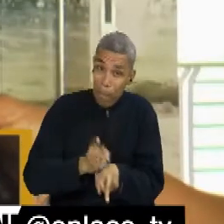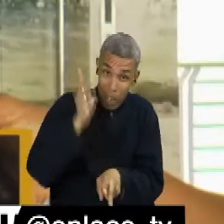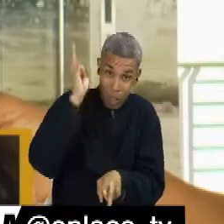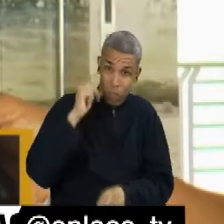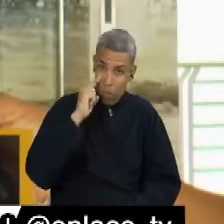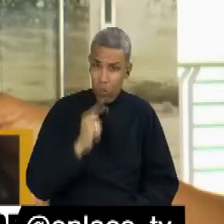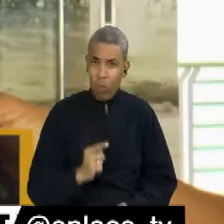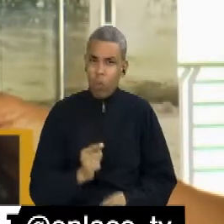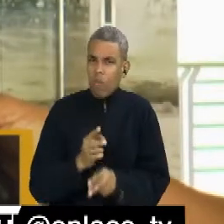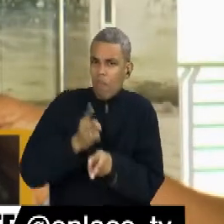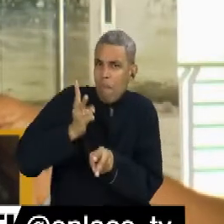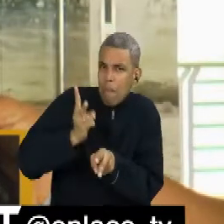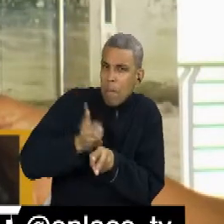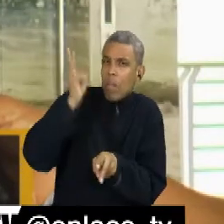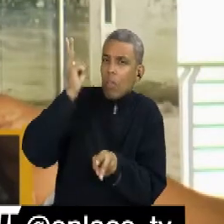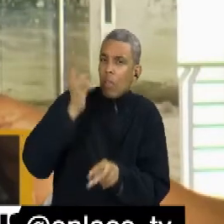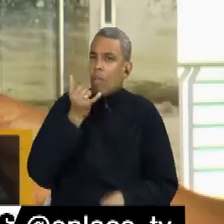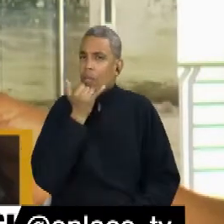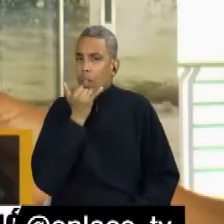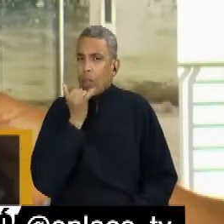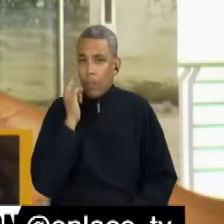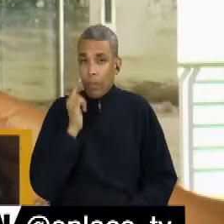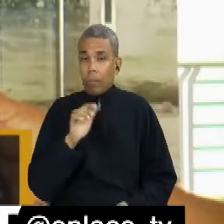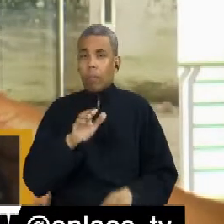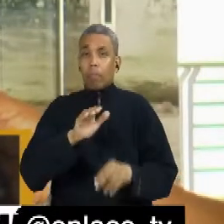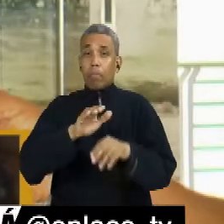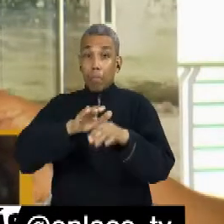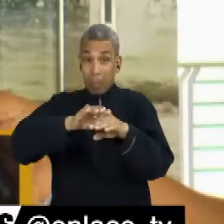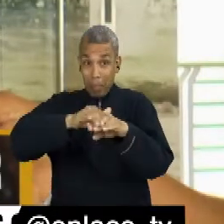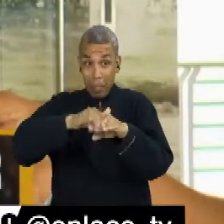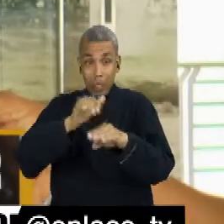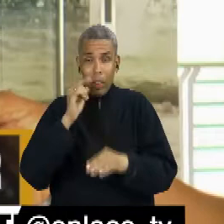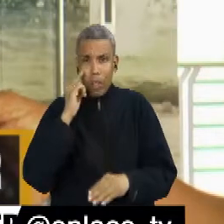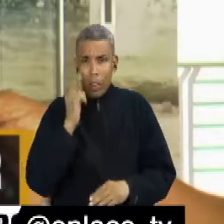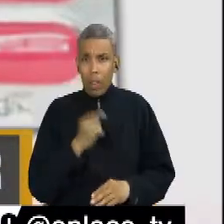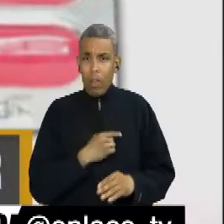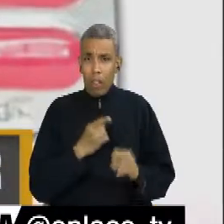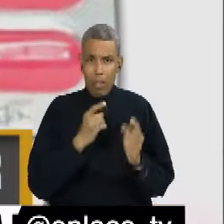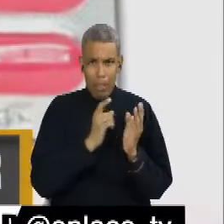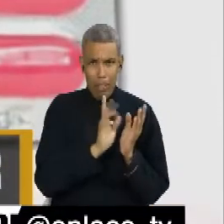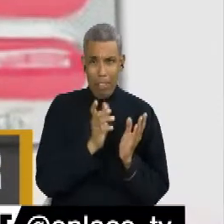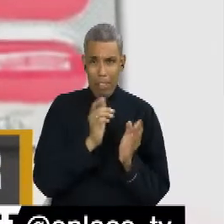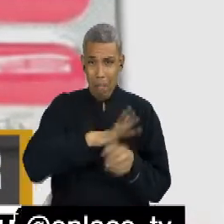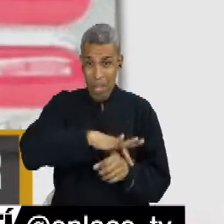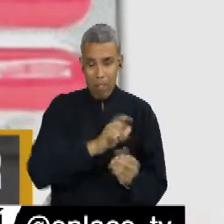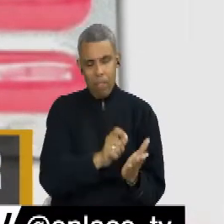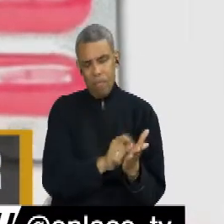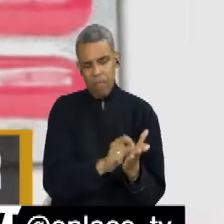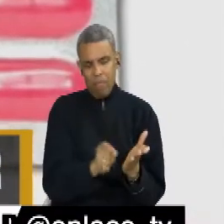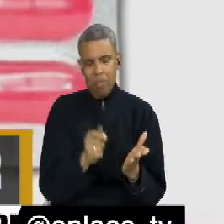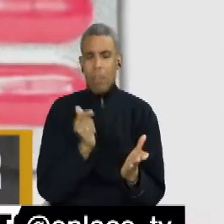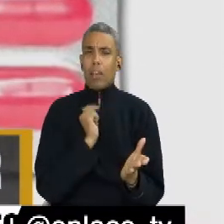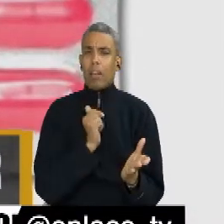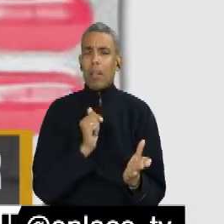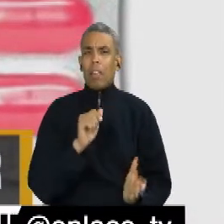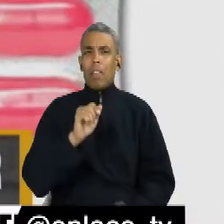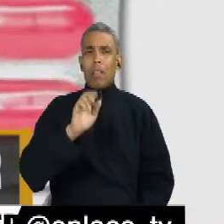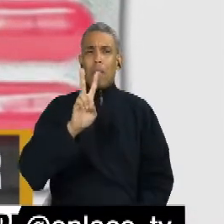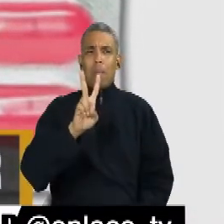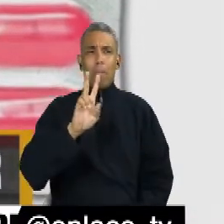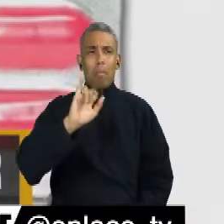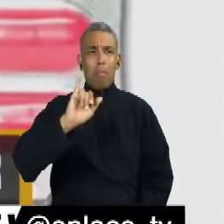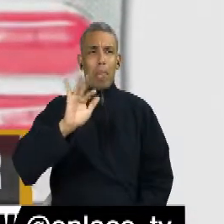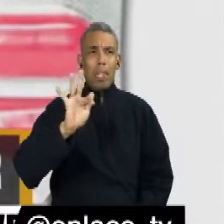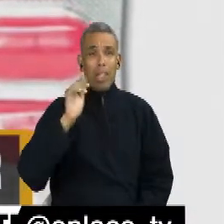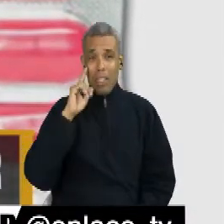comunidad de Barranca Bermeja para que se abstenga de adquirir y consumir un suplemento dietario que se llama Vitanicol francesa, que